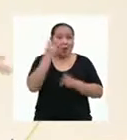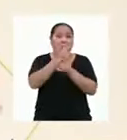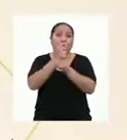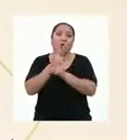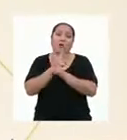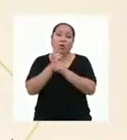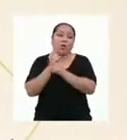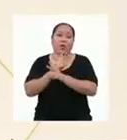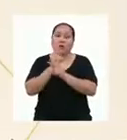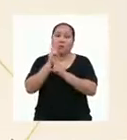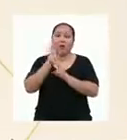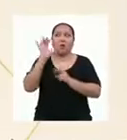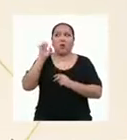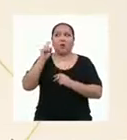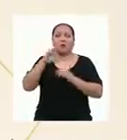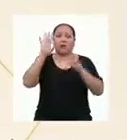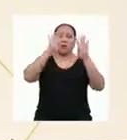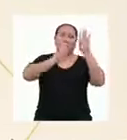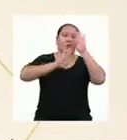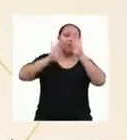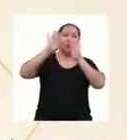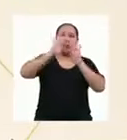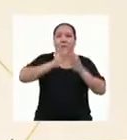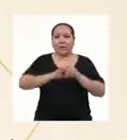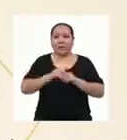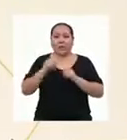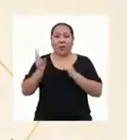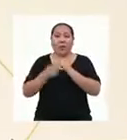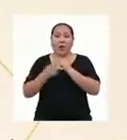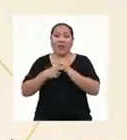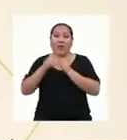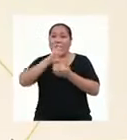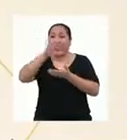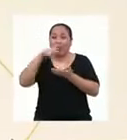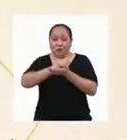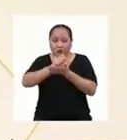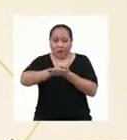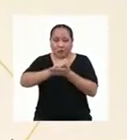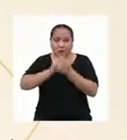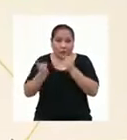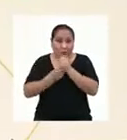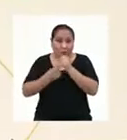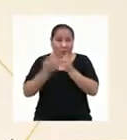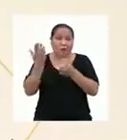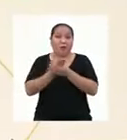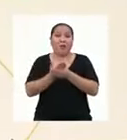cuidarse del estrés, guardar sus apuntes en su portafolio y de preguntar a sus docentes